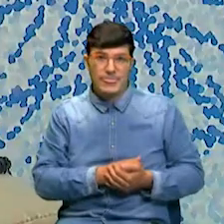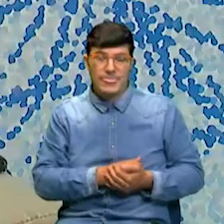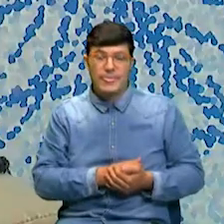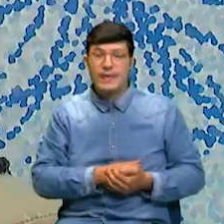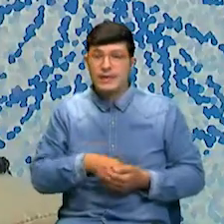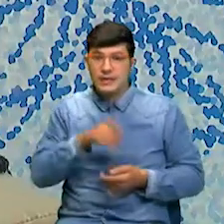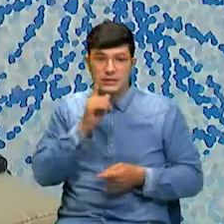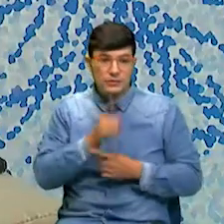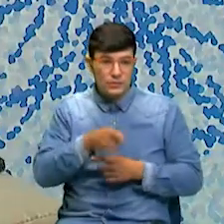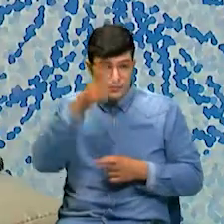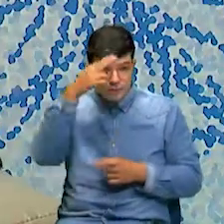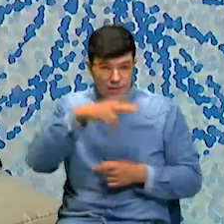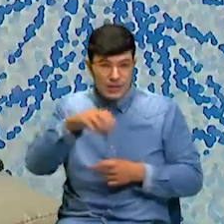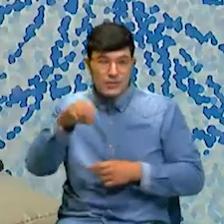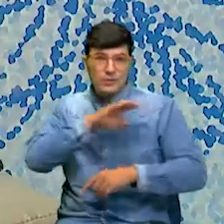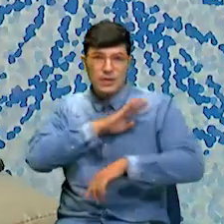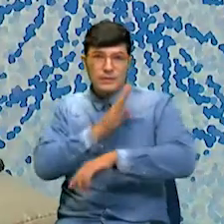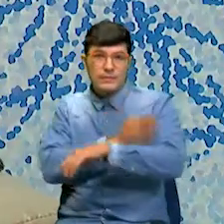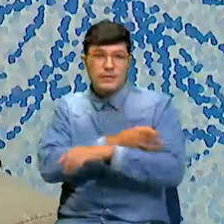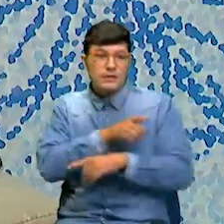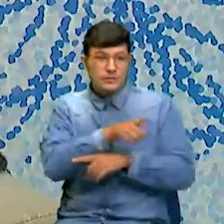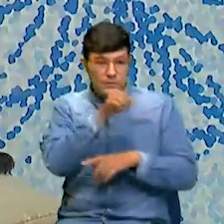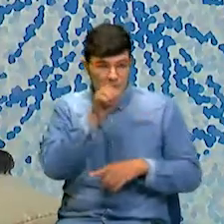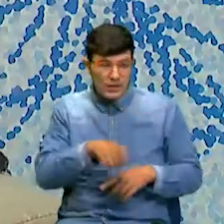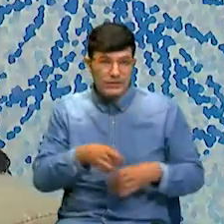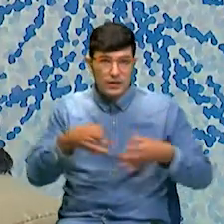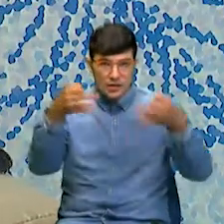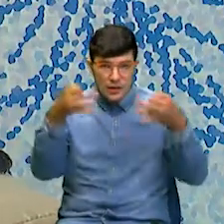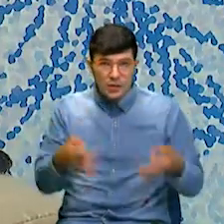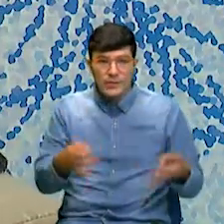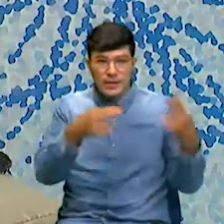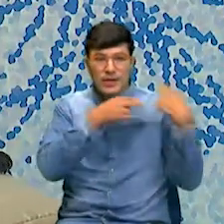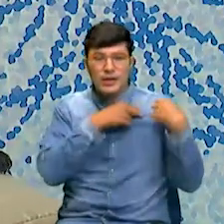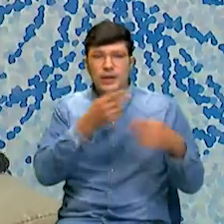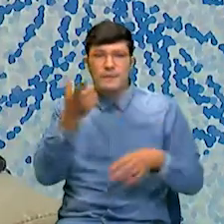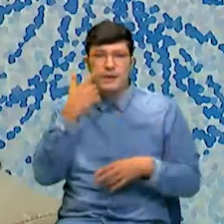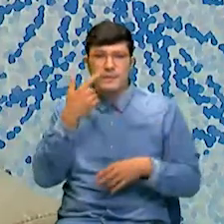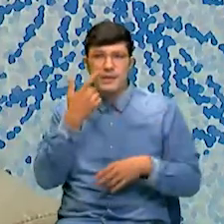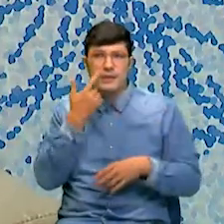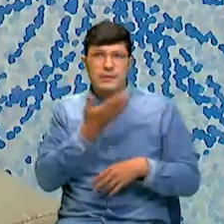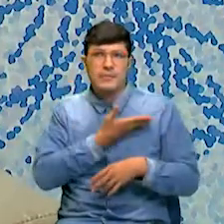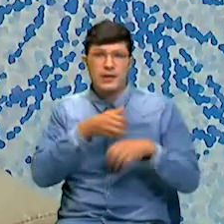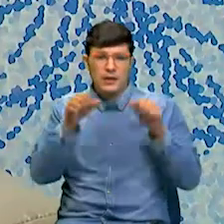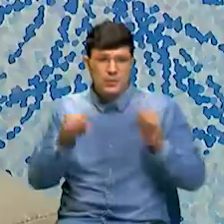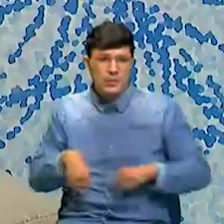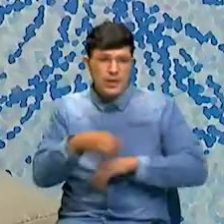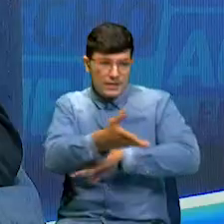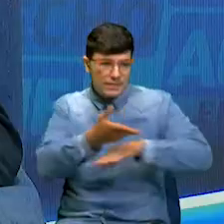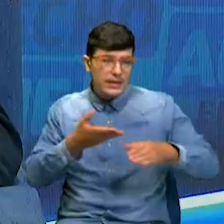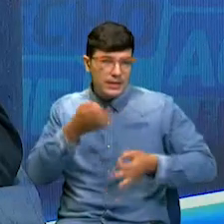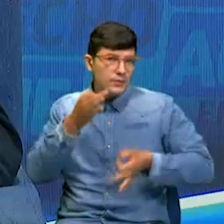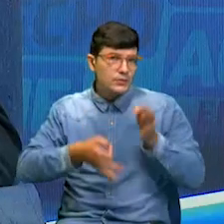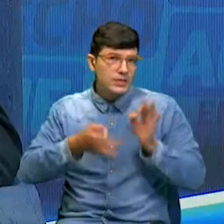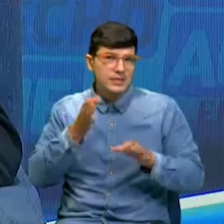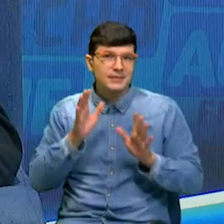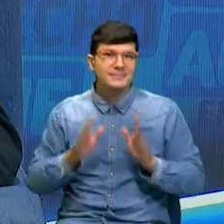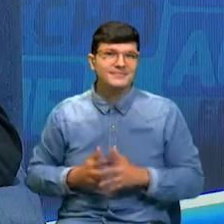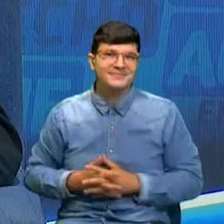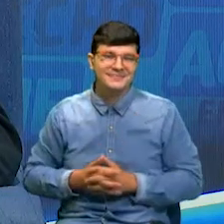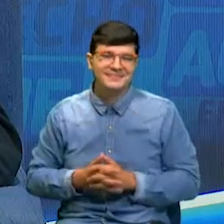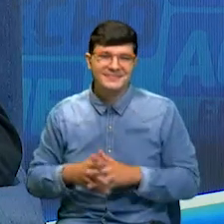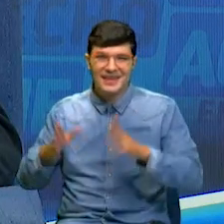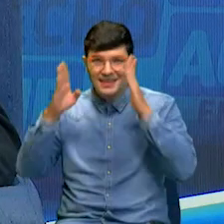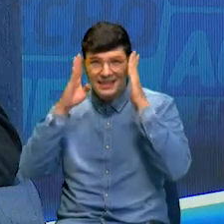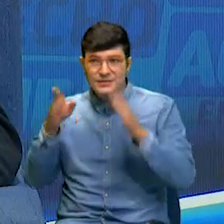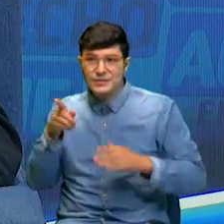capacidad, tienen que cumplir con esa obligación. Y los padres pueden exigirlos por vía judicial. Perfecto. Atendamos a la señora